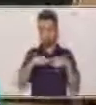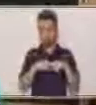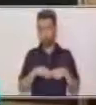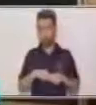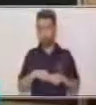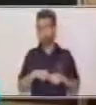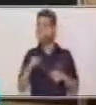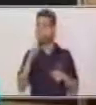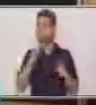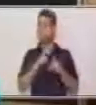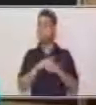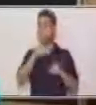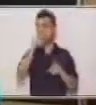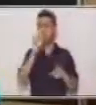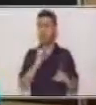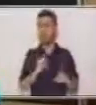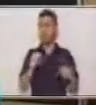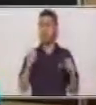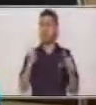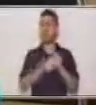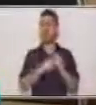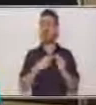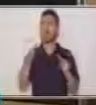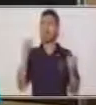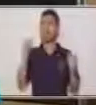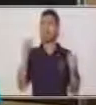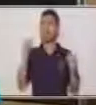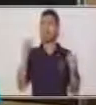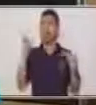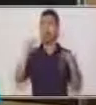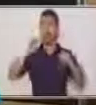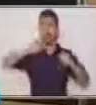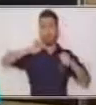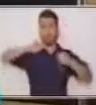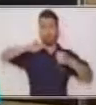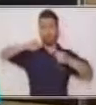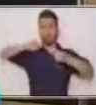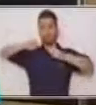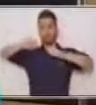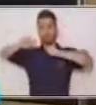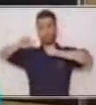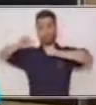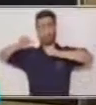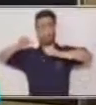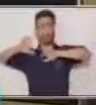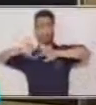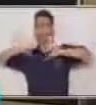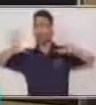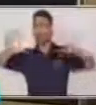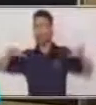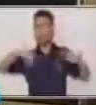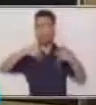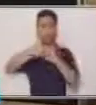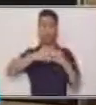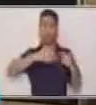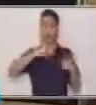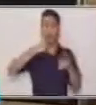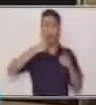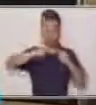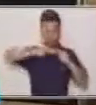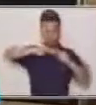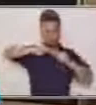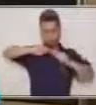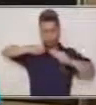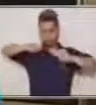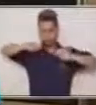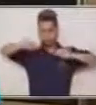puedes elaborarlos realizando papel entorchado, que para entorchar solo necesitas tener tiras de papel de cualquier papel y lo